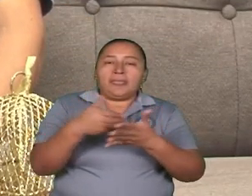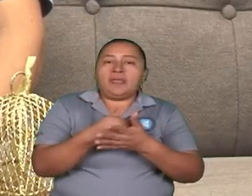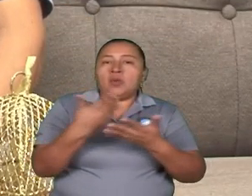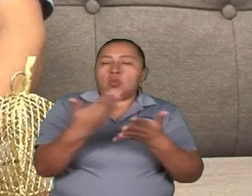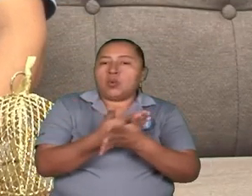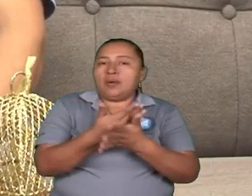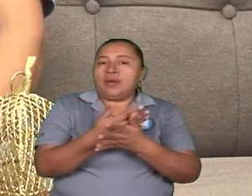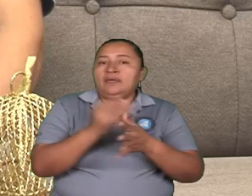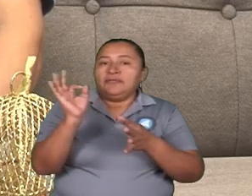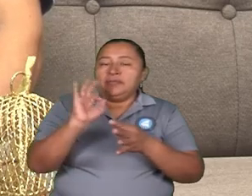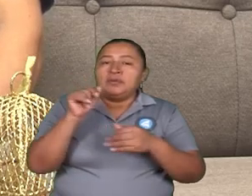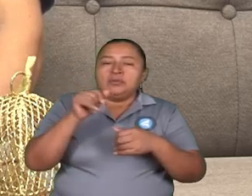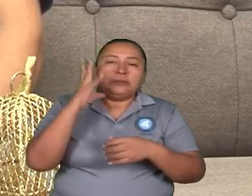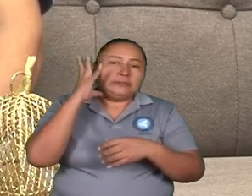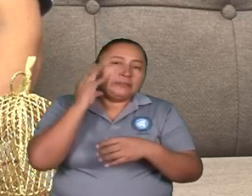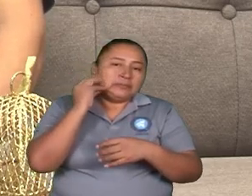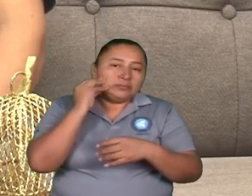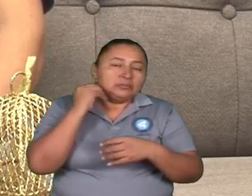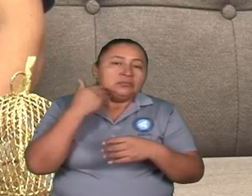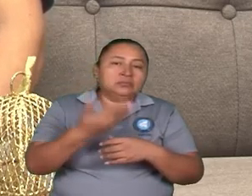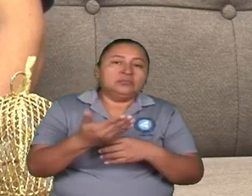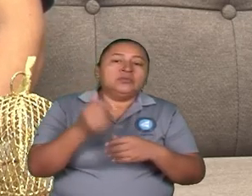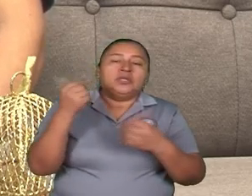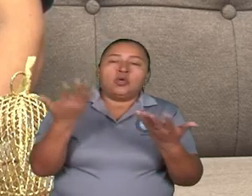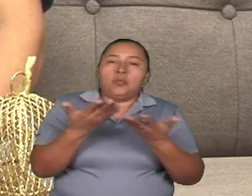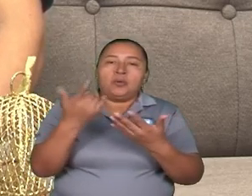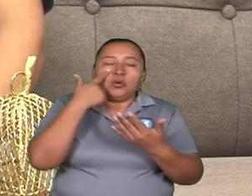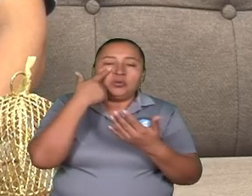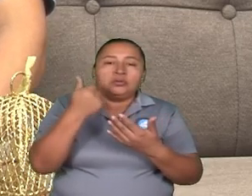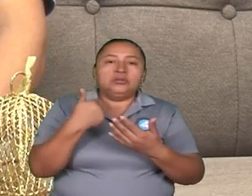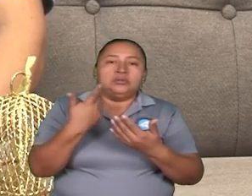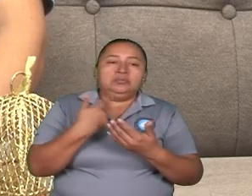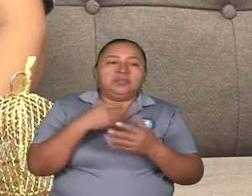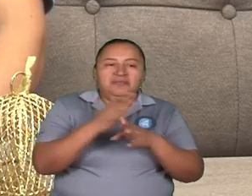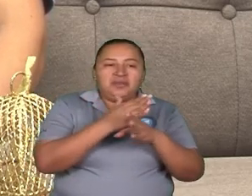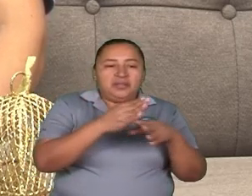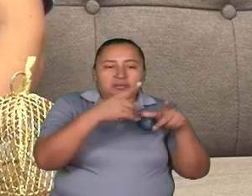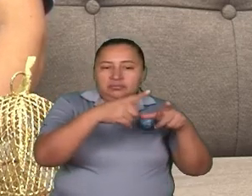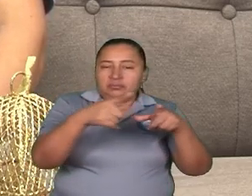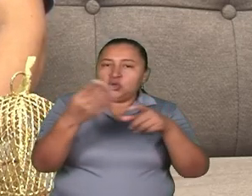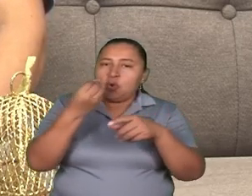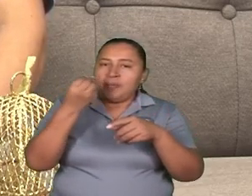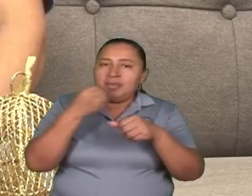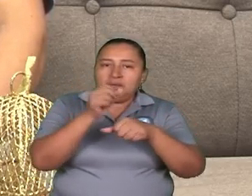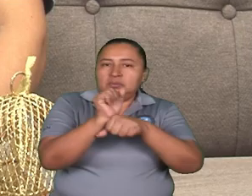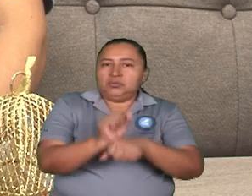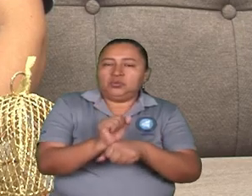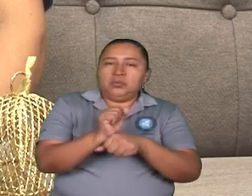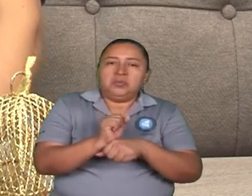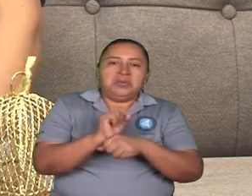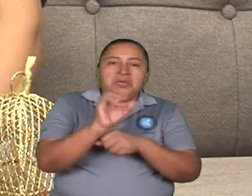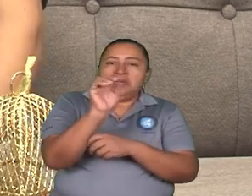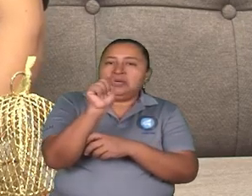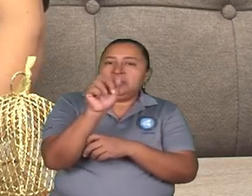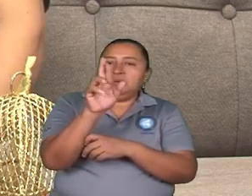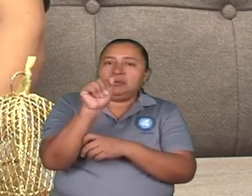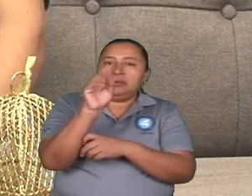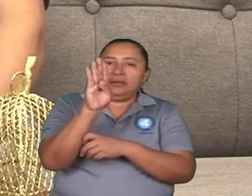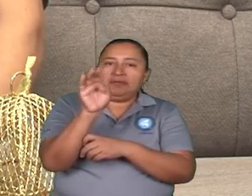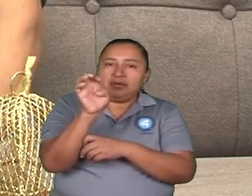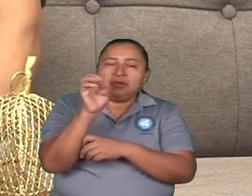Festival Gastronómico Internacional, 25 países, una venta y un éxito total, también esta actividad por parte del INTUR. Así es, un